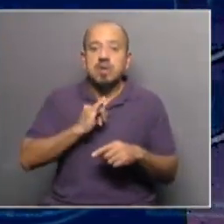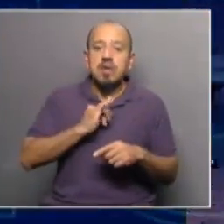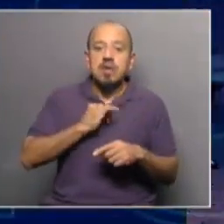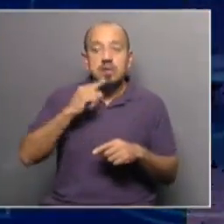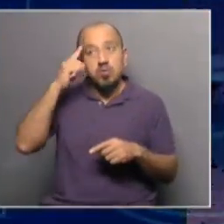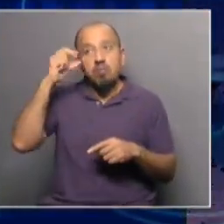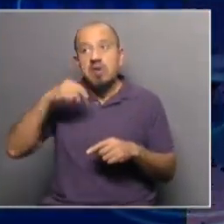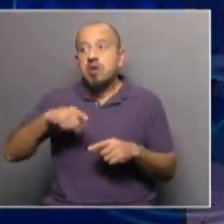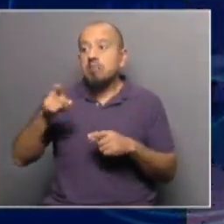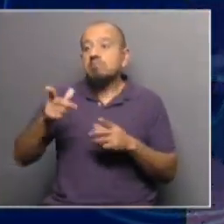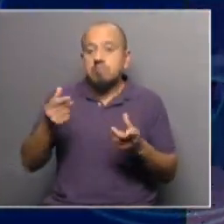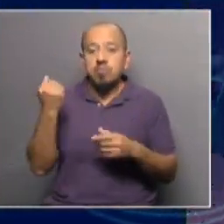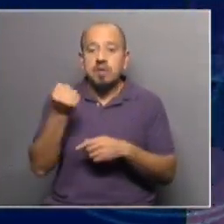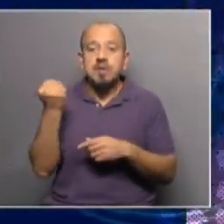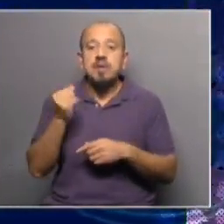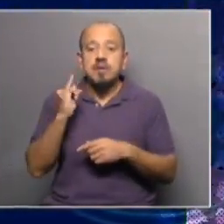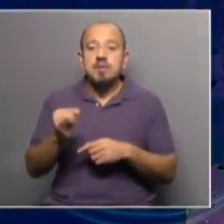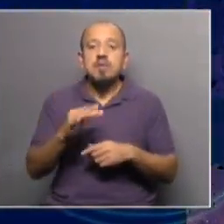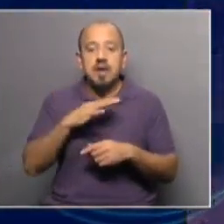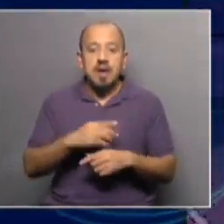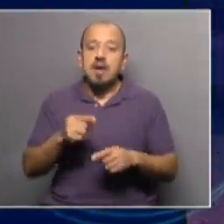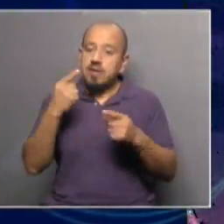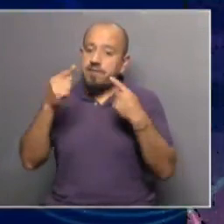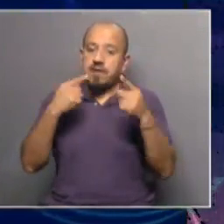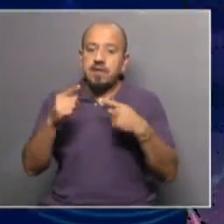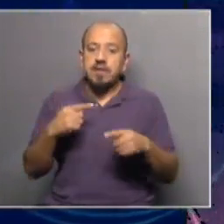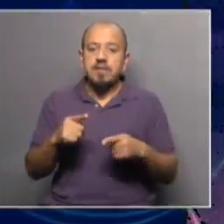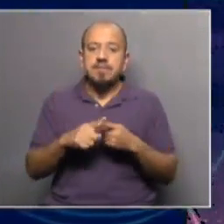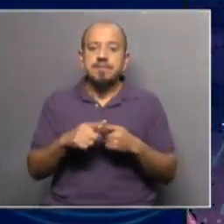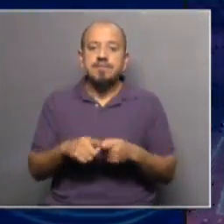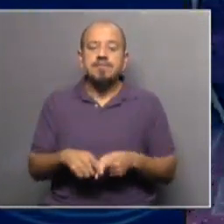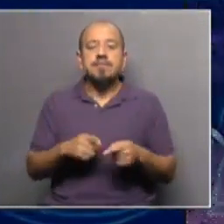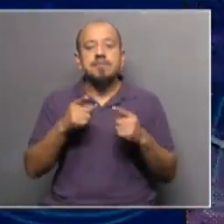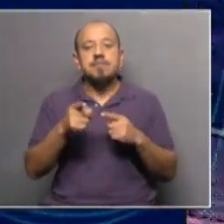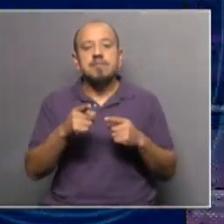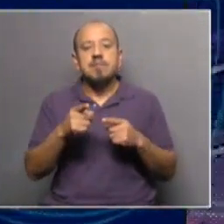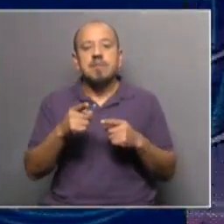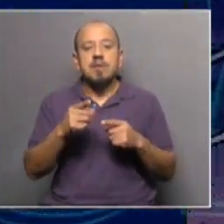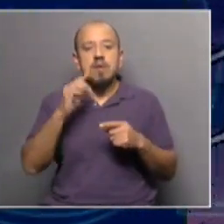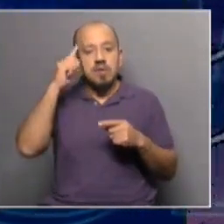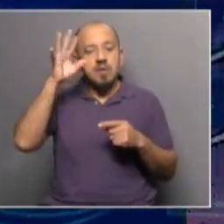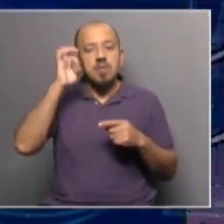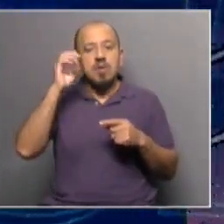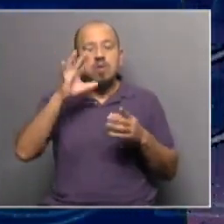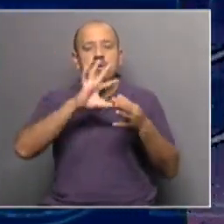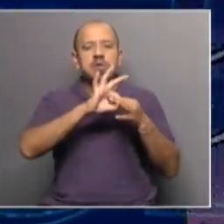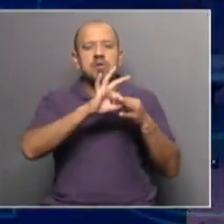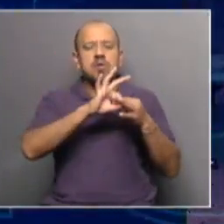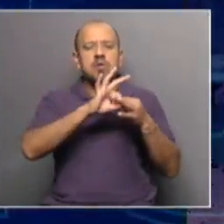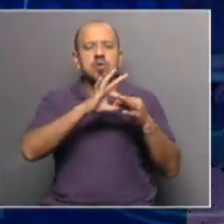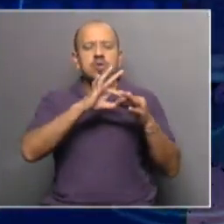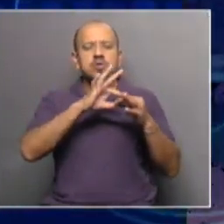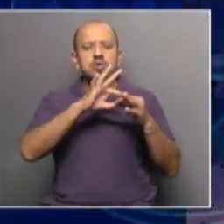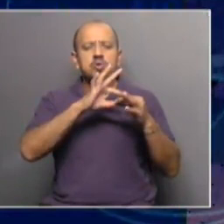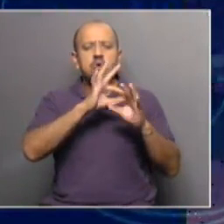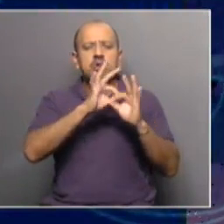utilizado políticamente en otros casos. Hay como varias líneas, ¿no? Bueno, de vinculación. De las causas, recuerdo las Olimpiadas, que era del 68.